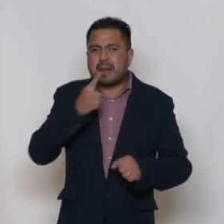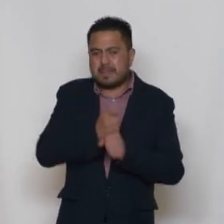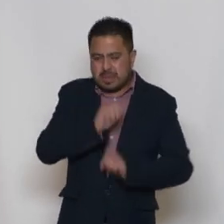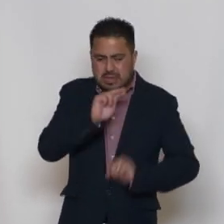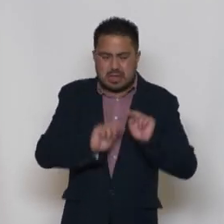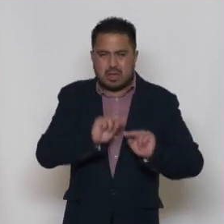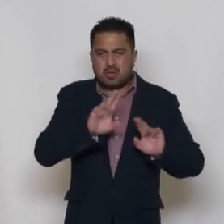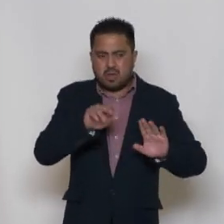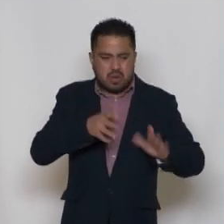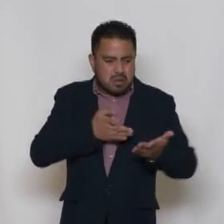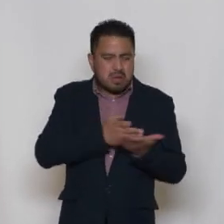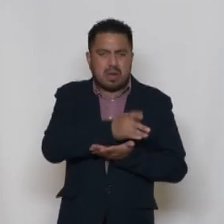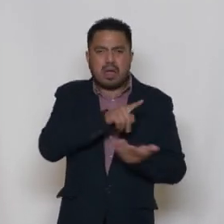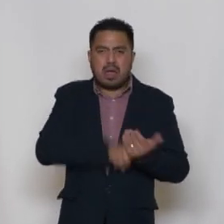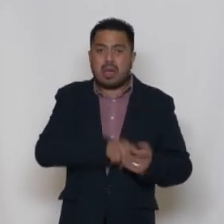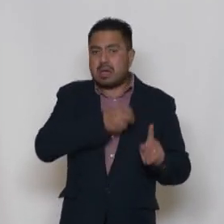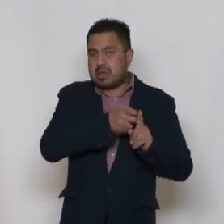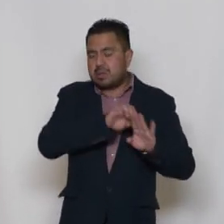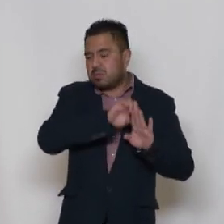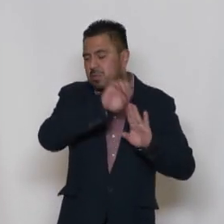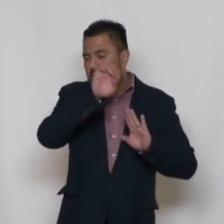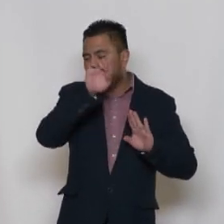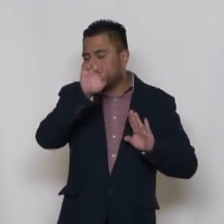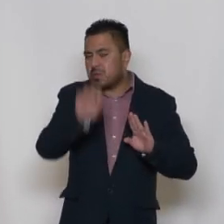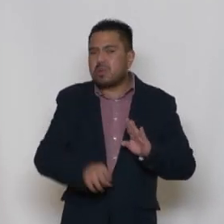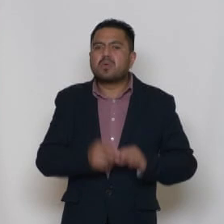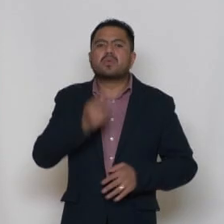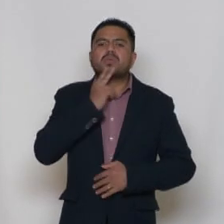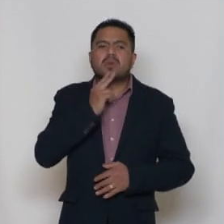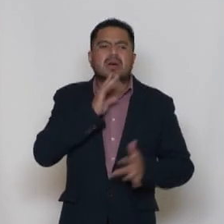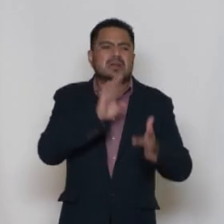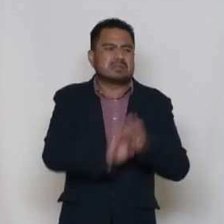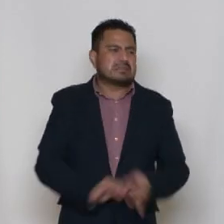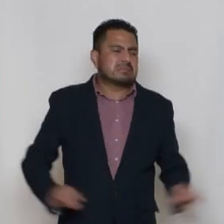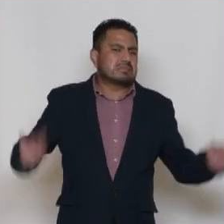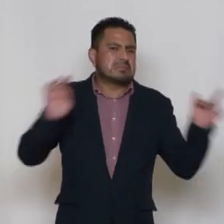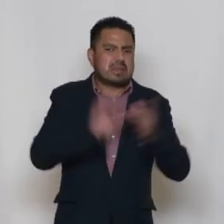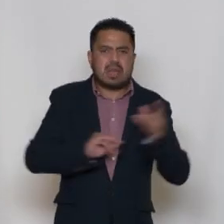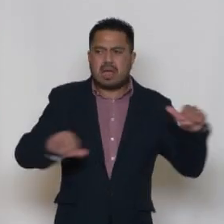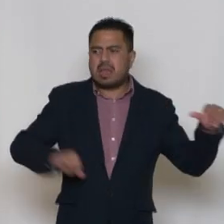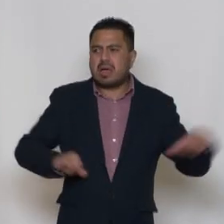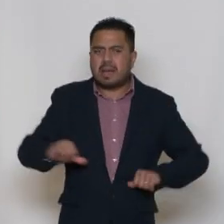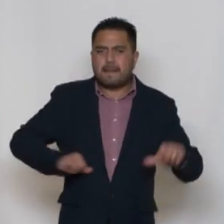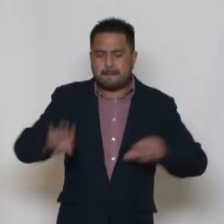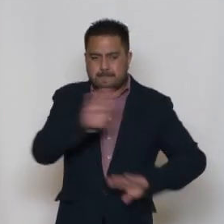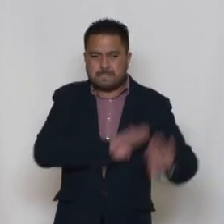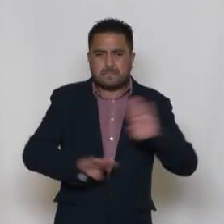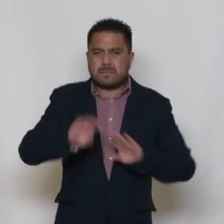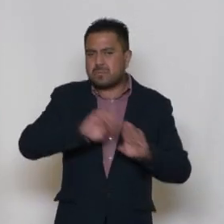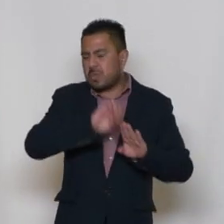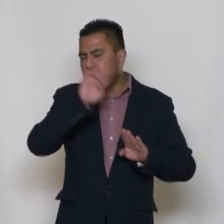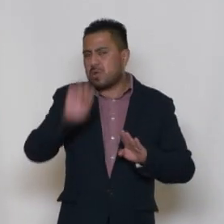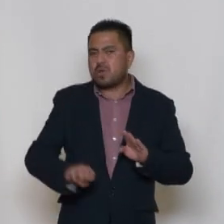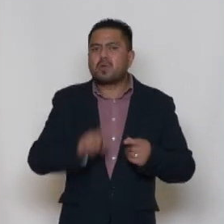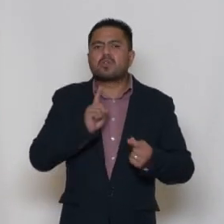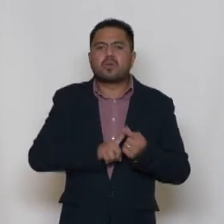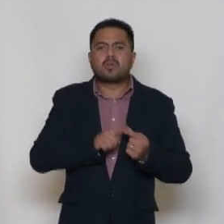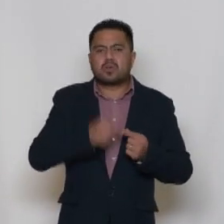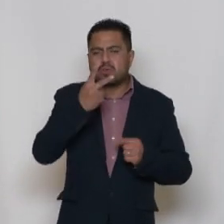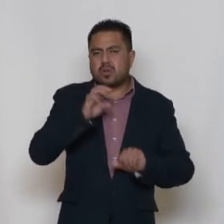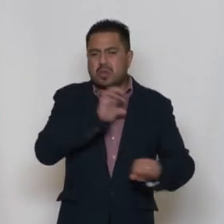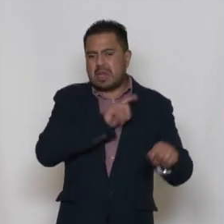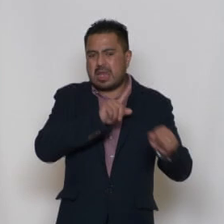no lineales, y estas, por ejemplo, se usan para describir dinámicas de sistemas biológicos, por ejemplo, en la que dos